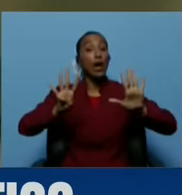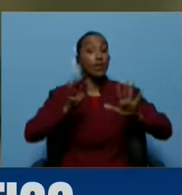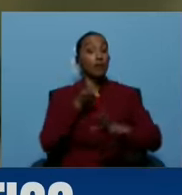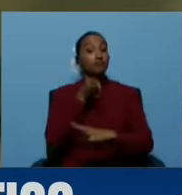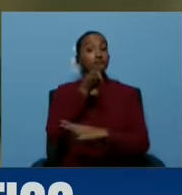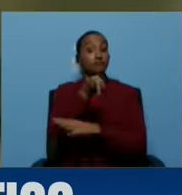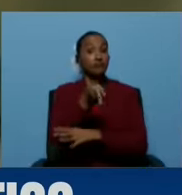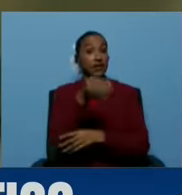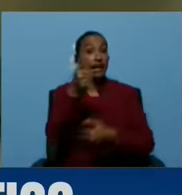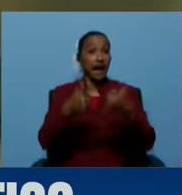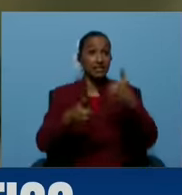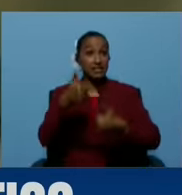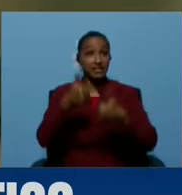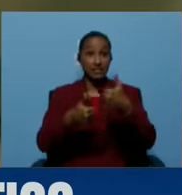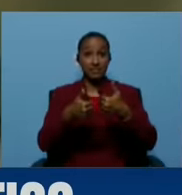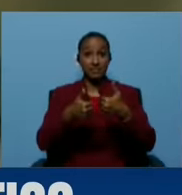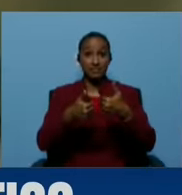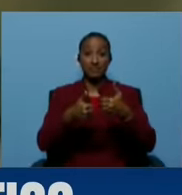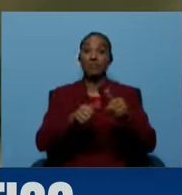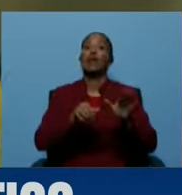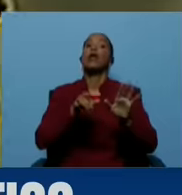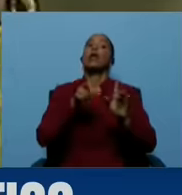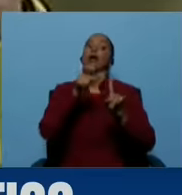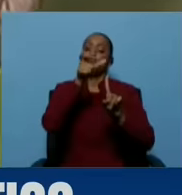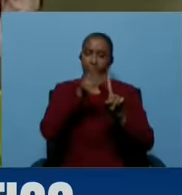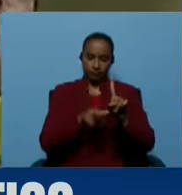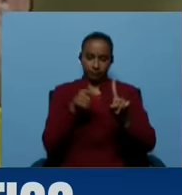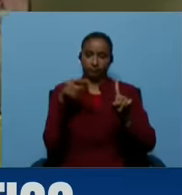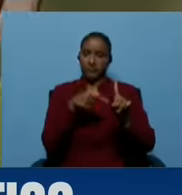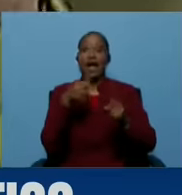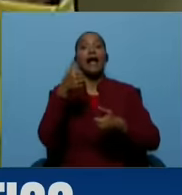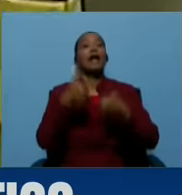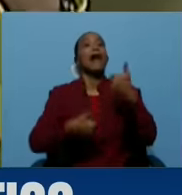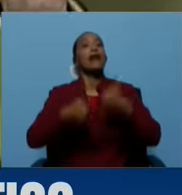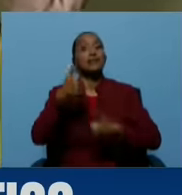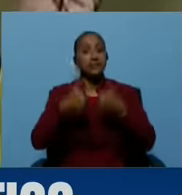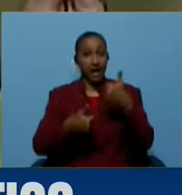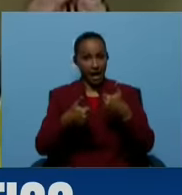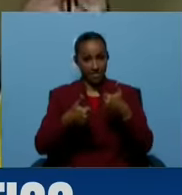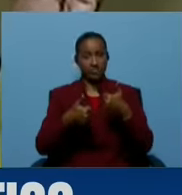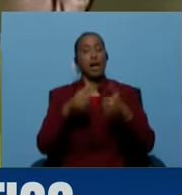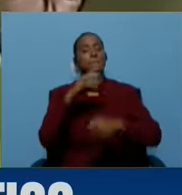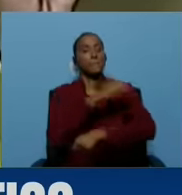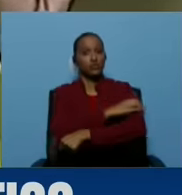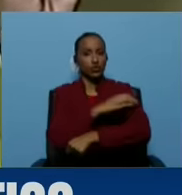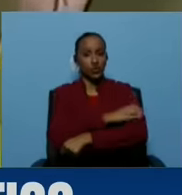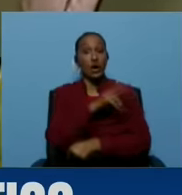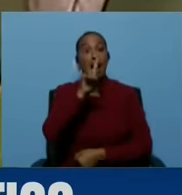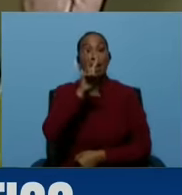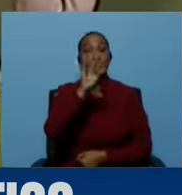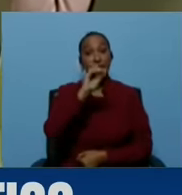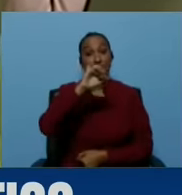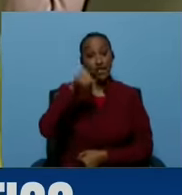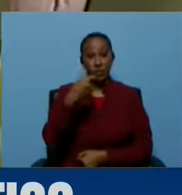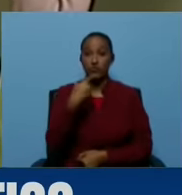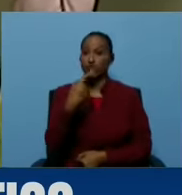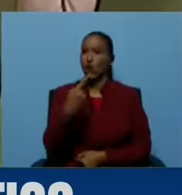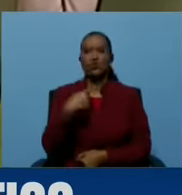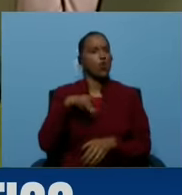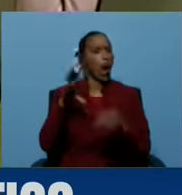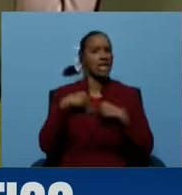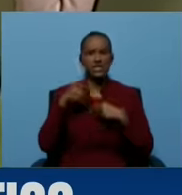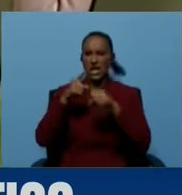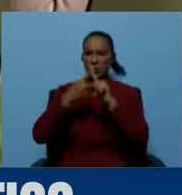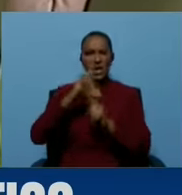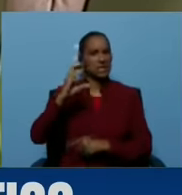El candidato de la ultraderecha venezolana, que el 20 de junio dijo que no reconocería los resultados, que el 27